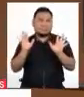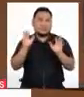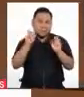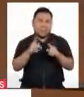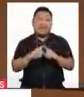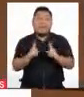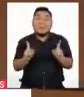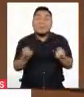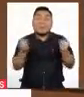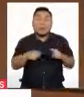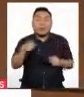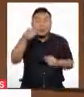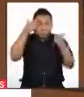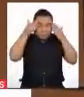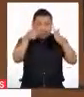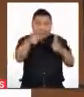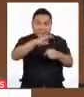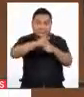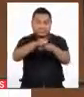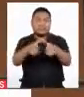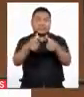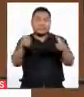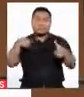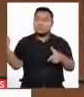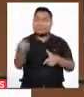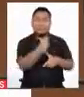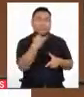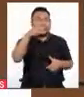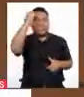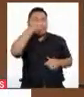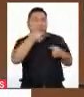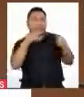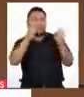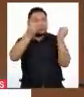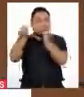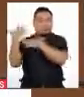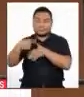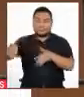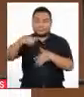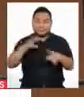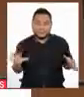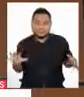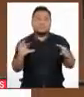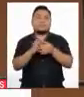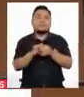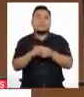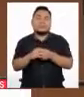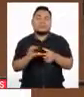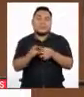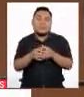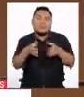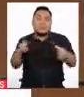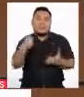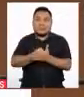cuando tratamos de luchar con una enfermedad tan compleja, hay que dejar todas las diferencias de lado y sumar esfuerzo.